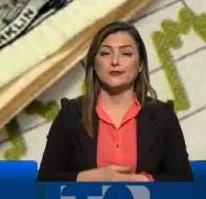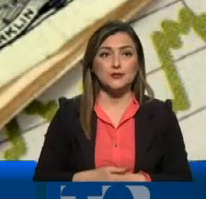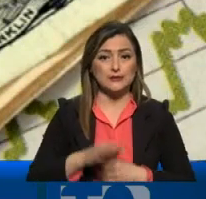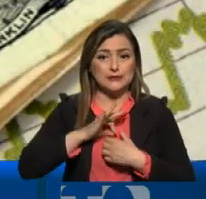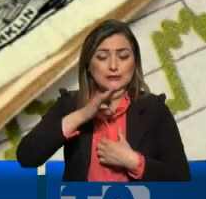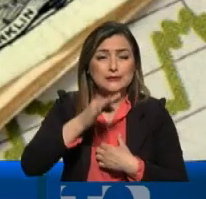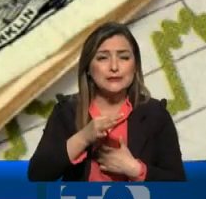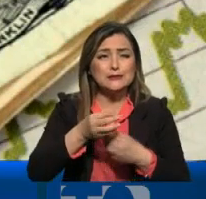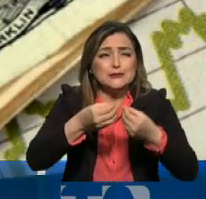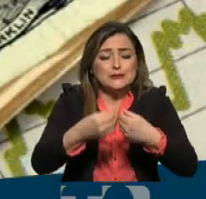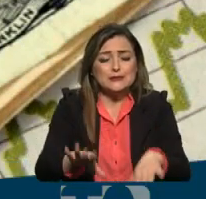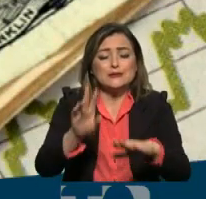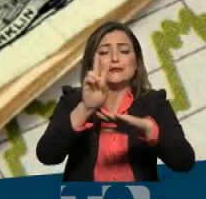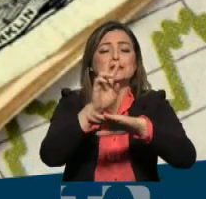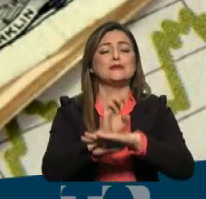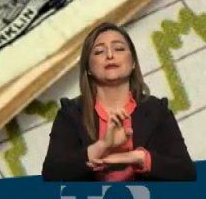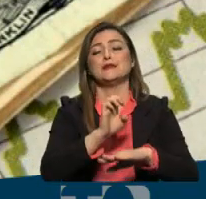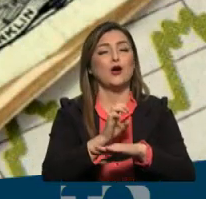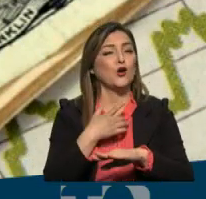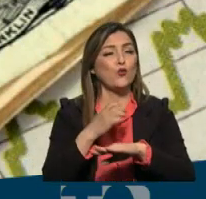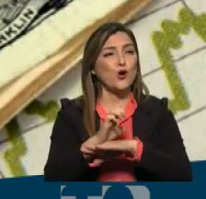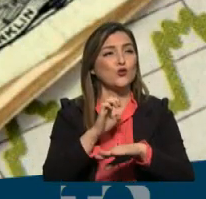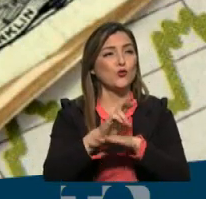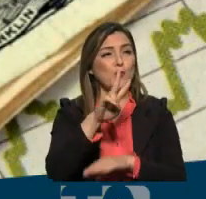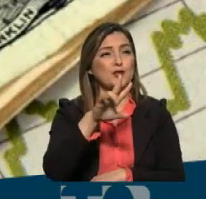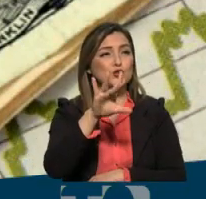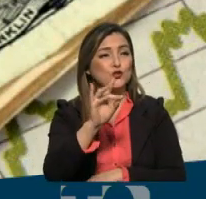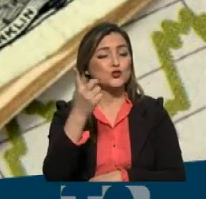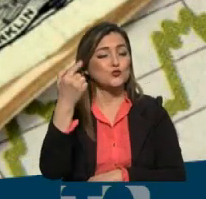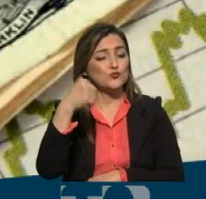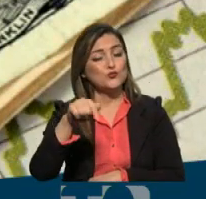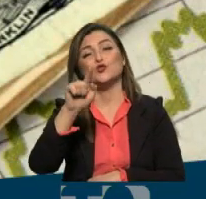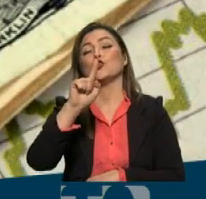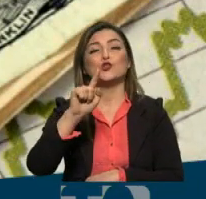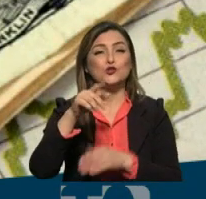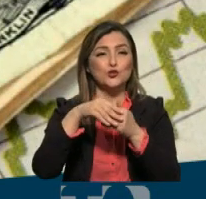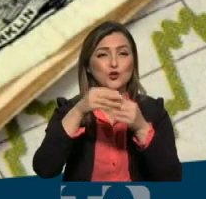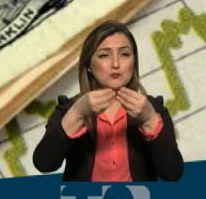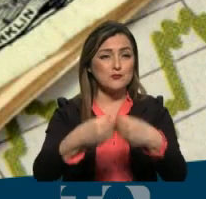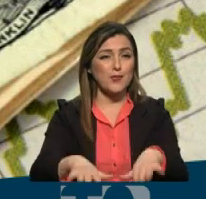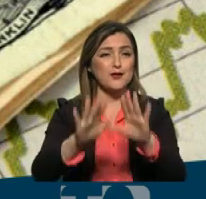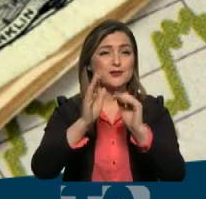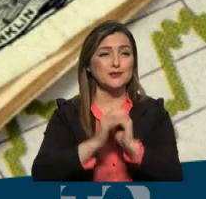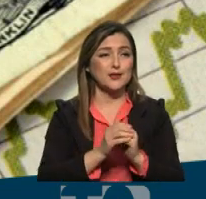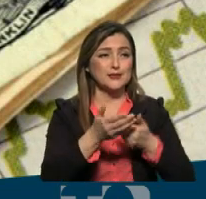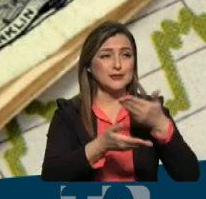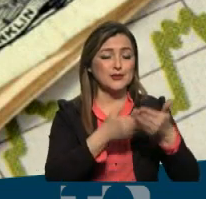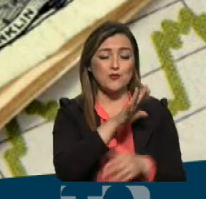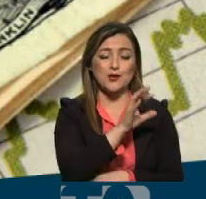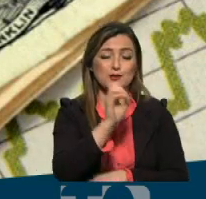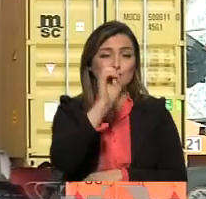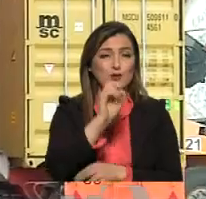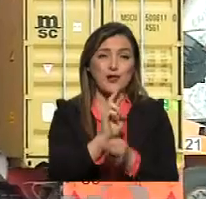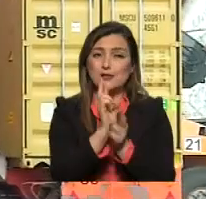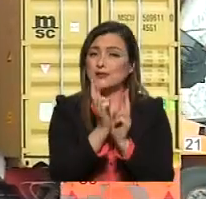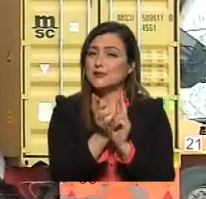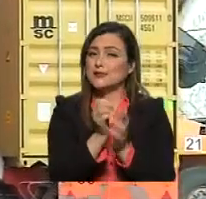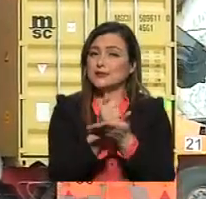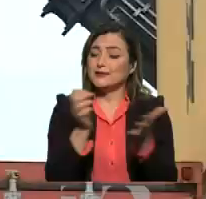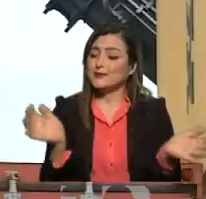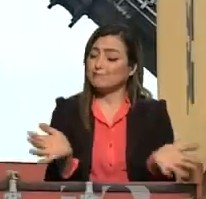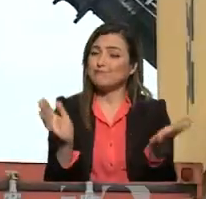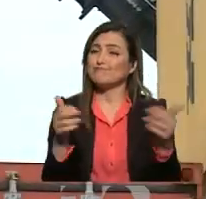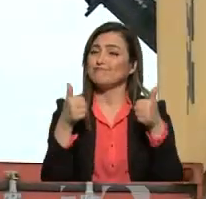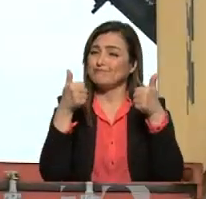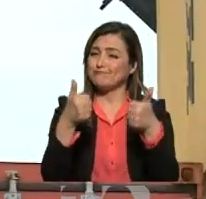un monto de 28 mil millones de dólares en el 2020. El 40% lo asumió el sector comercial, por lo que esta reforma será un